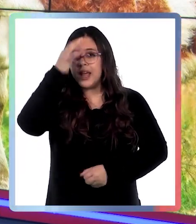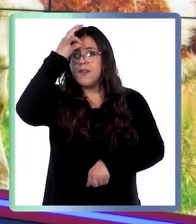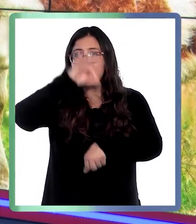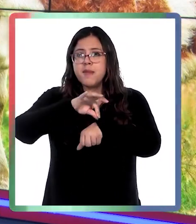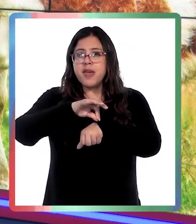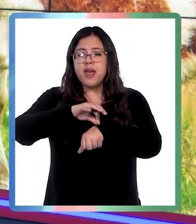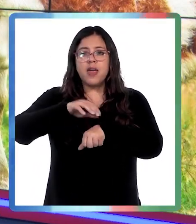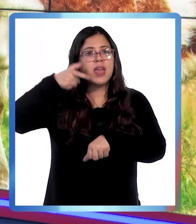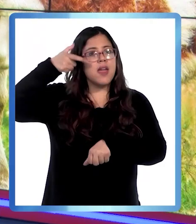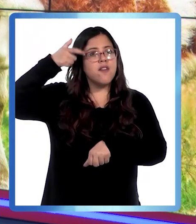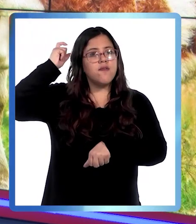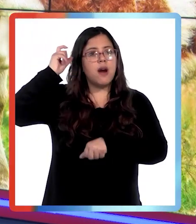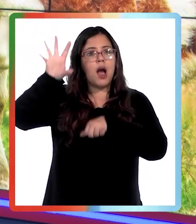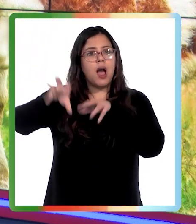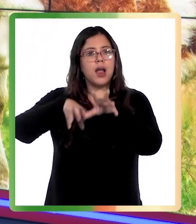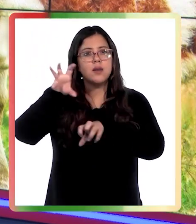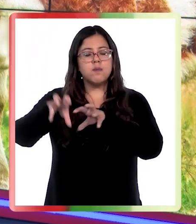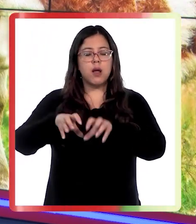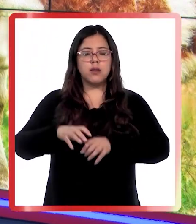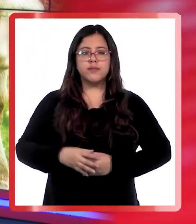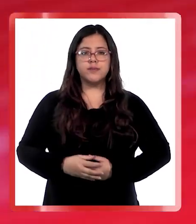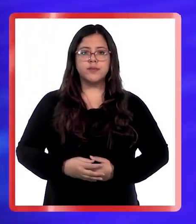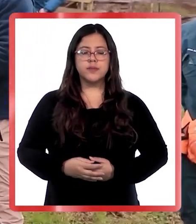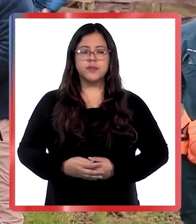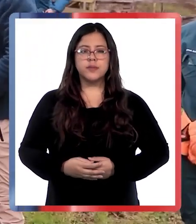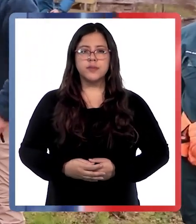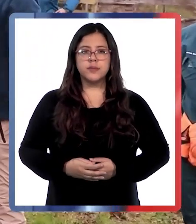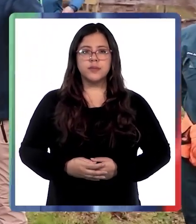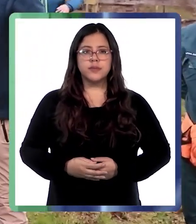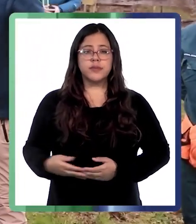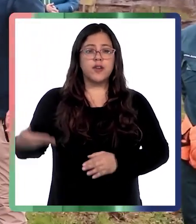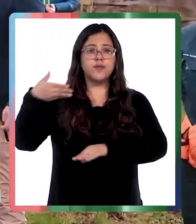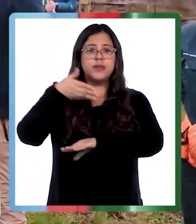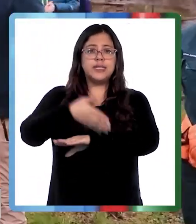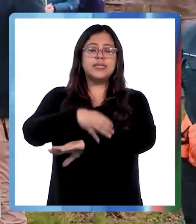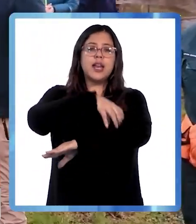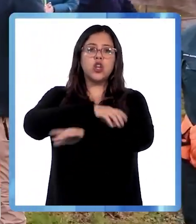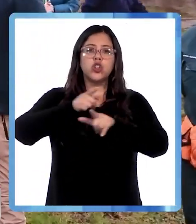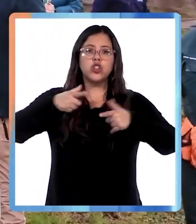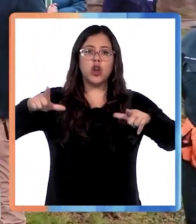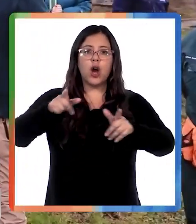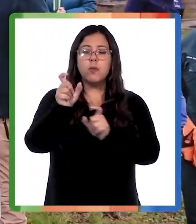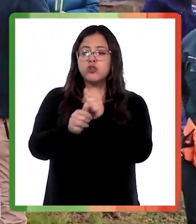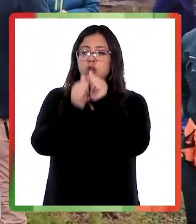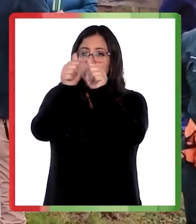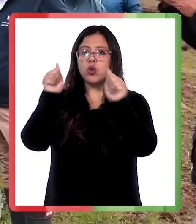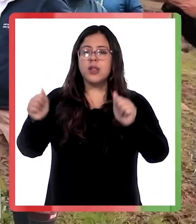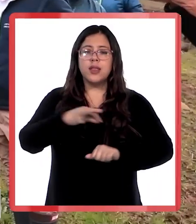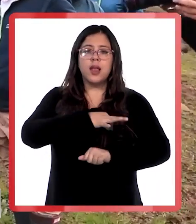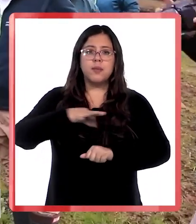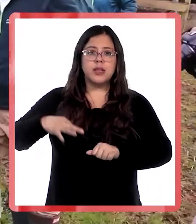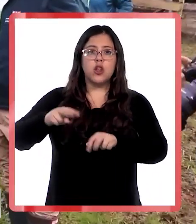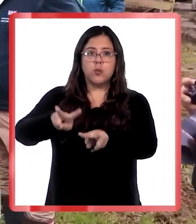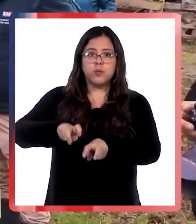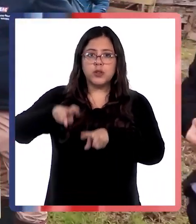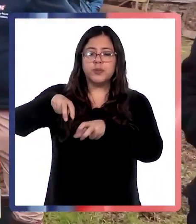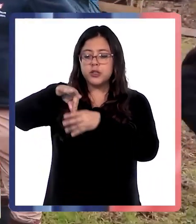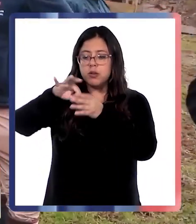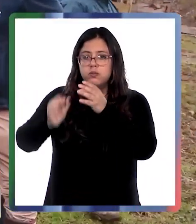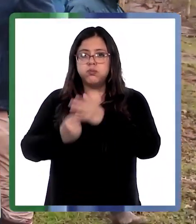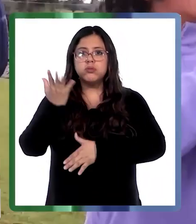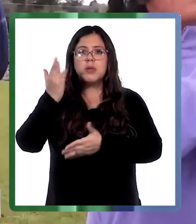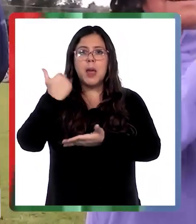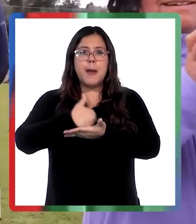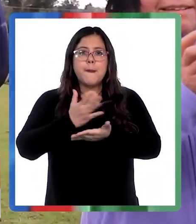ganado los detalles son de vértice televisión en su visita a la región de los lagos autoridades del Ministerio de agricultura